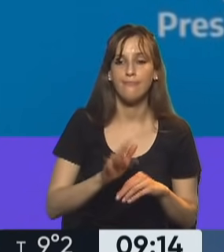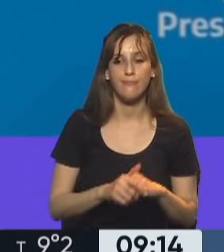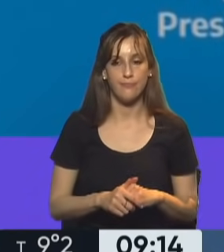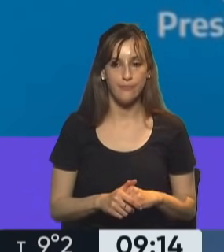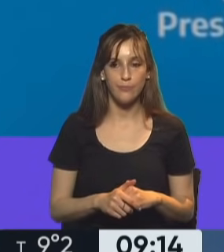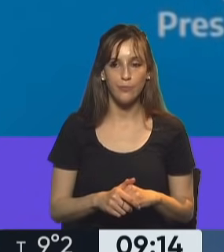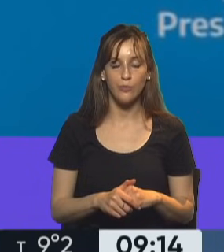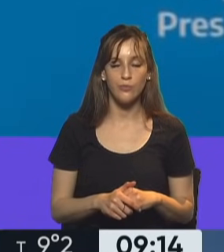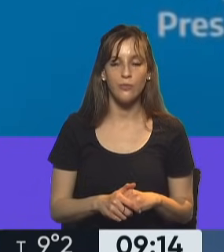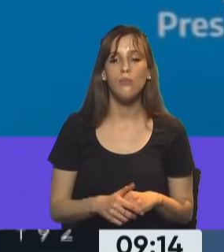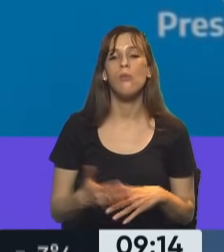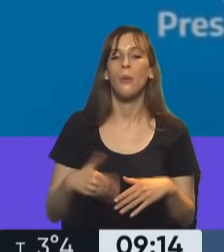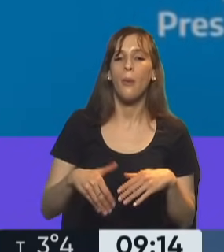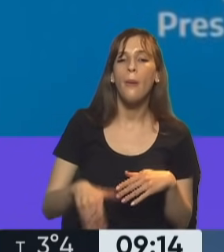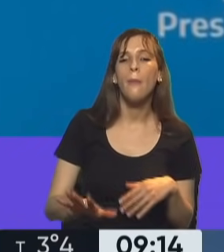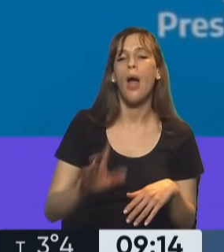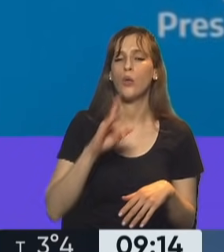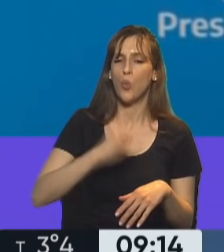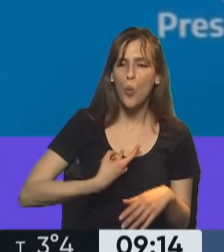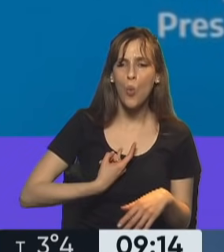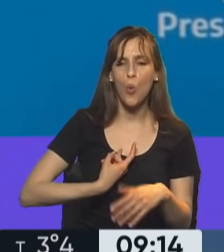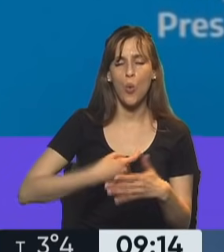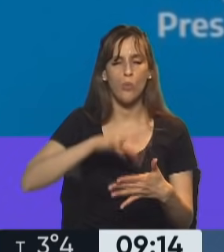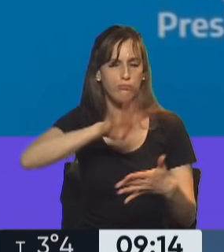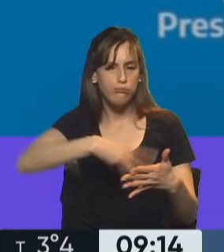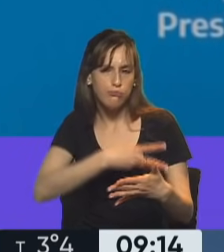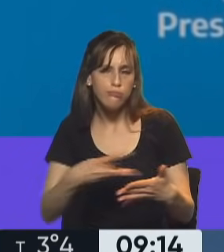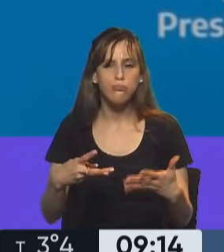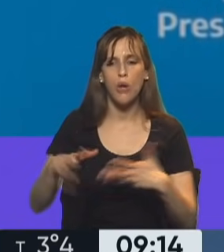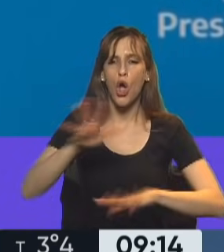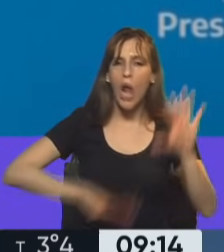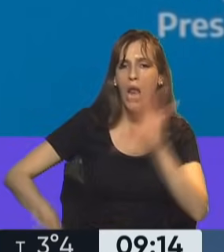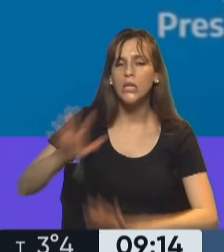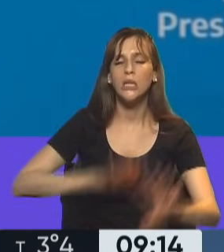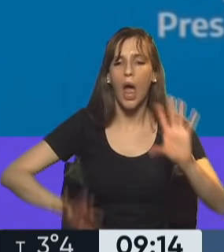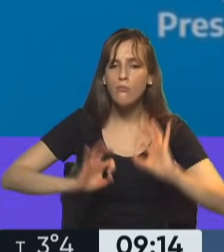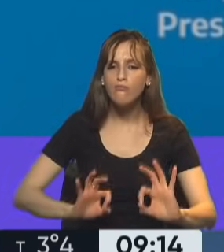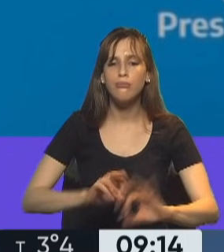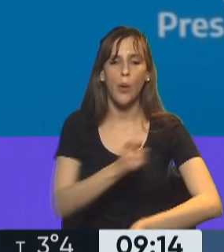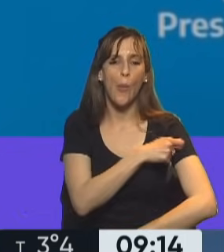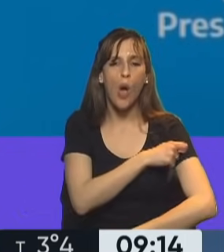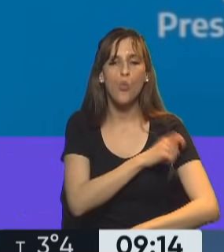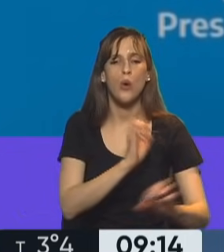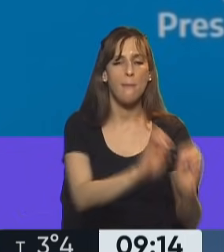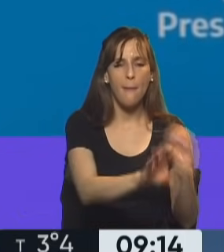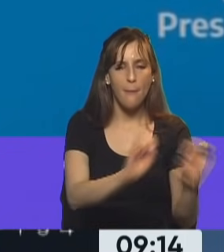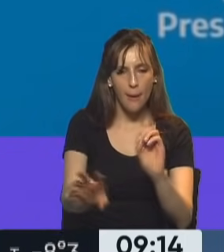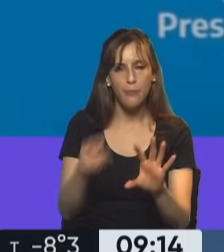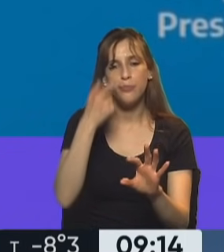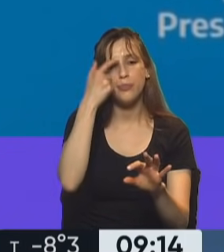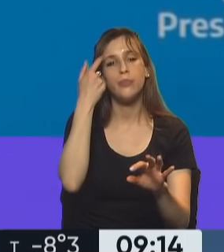que vamos a trabajar en la planificación, la distribución y cada una de las provincias avanzar en ese sentido. Las